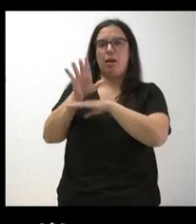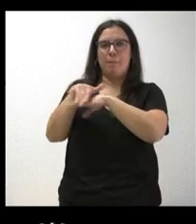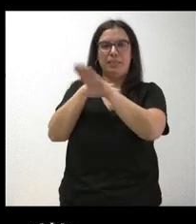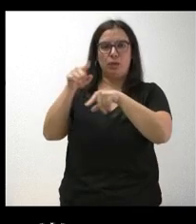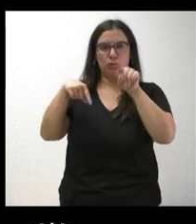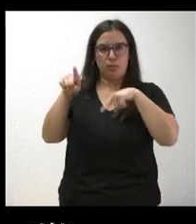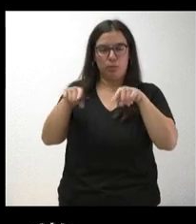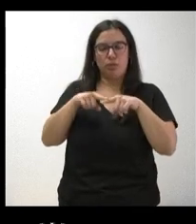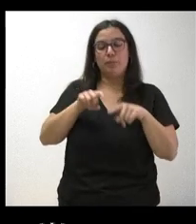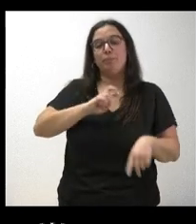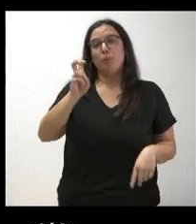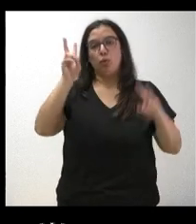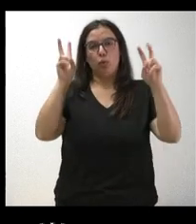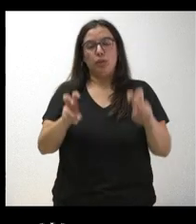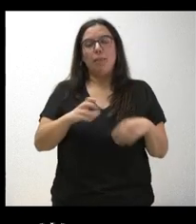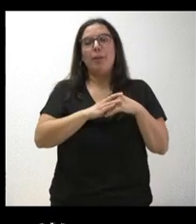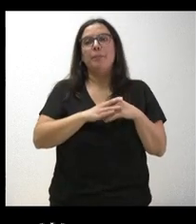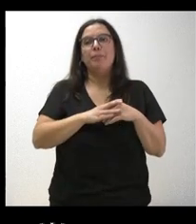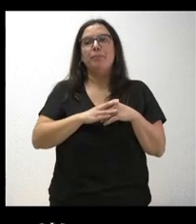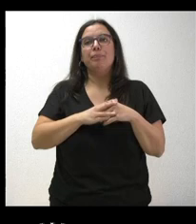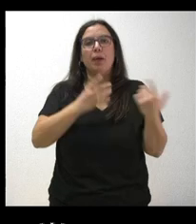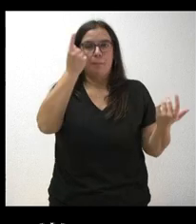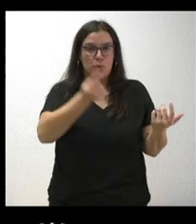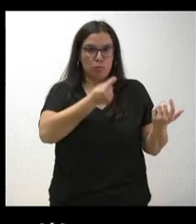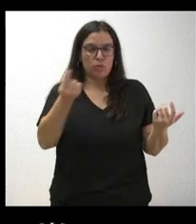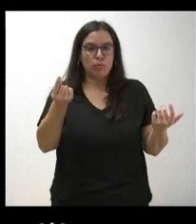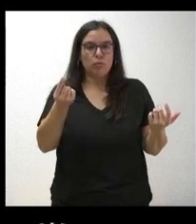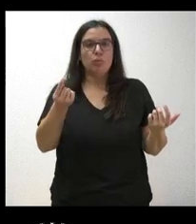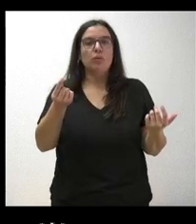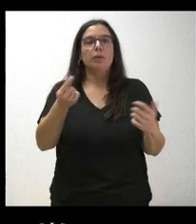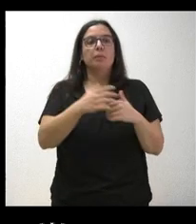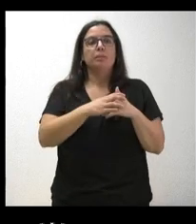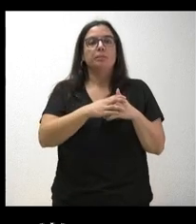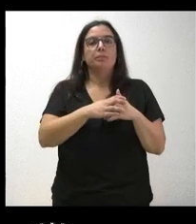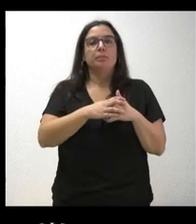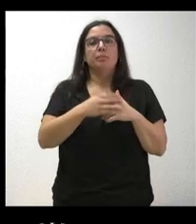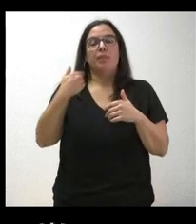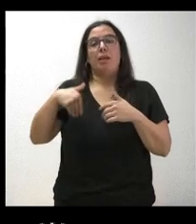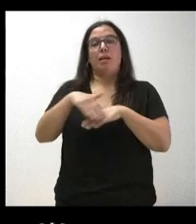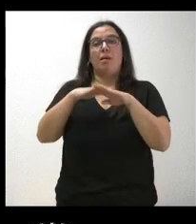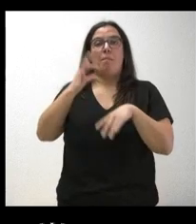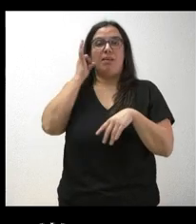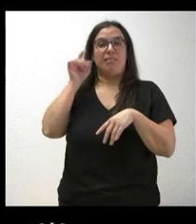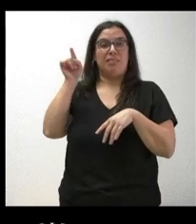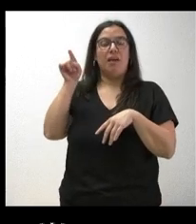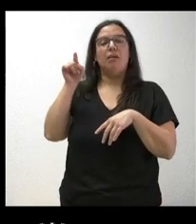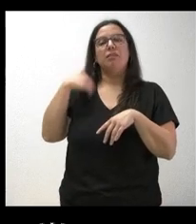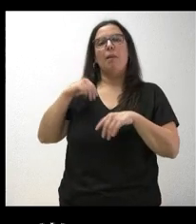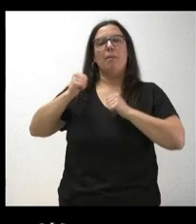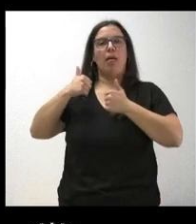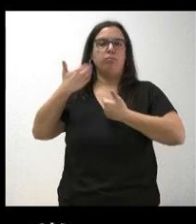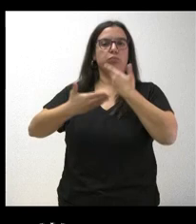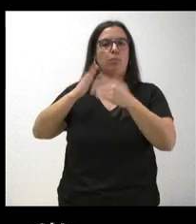y luego en otro tema con el tema de los presupuestos eh eh María Jesús Montero ya está dando los primeros pasos para la